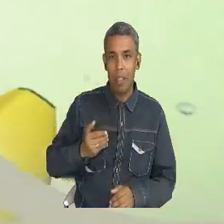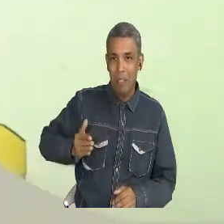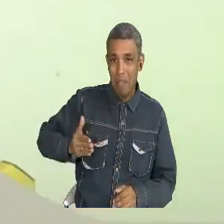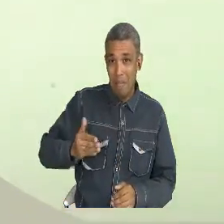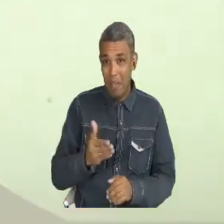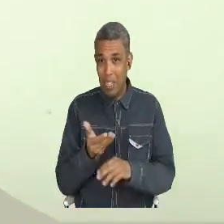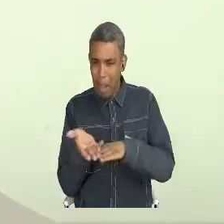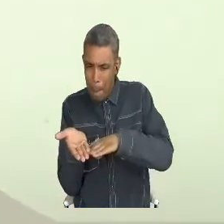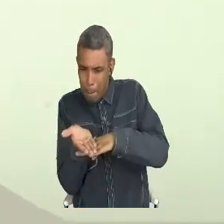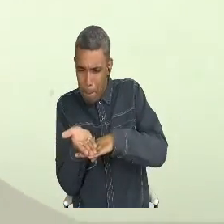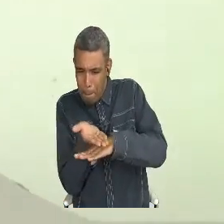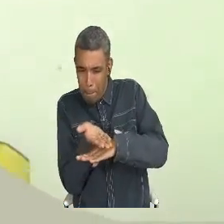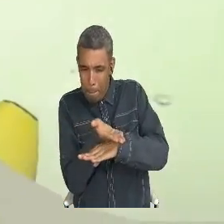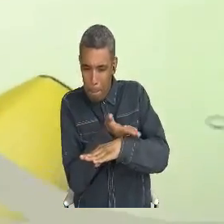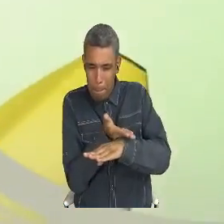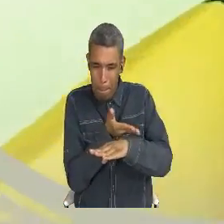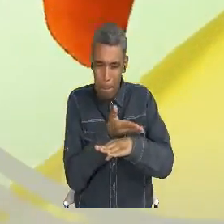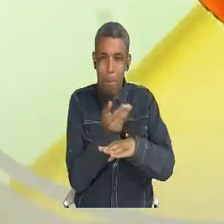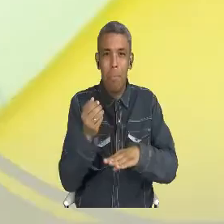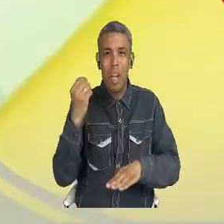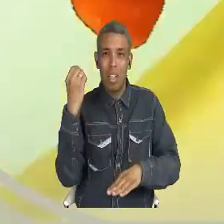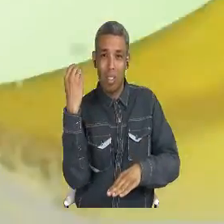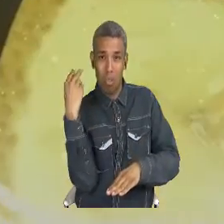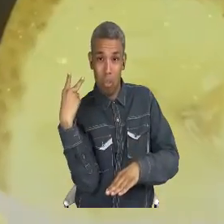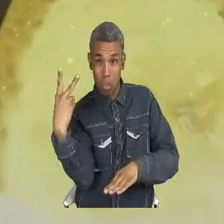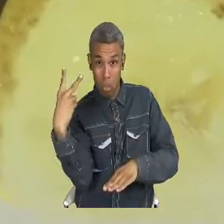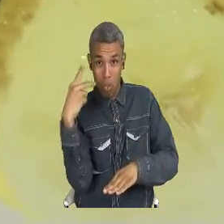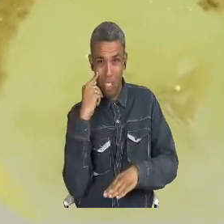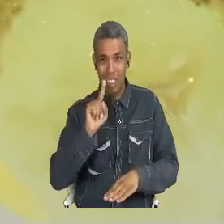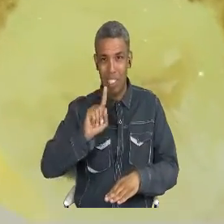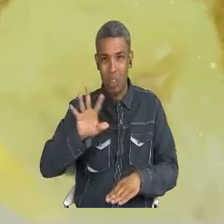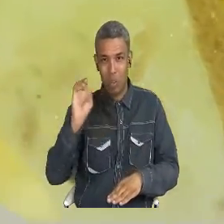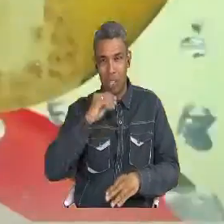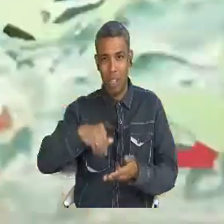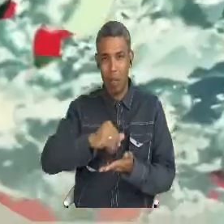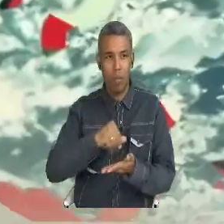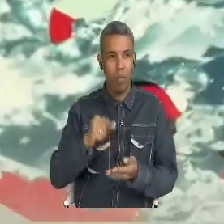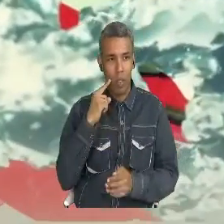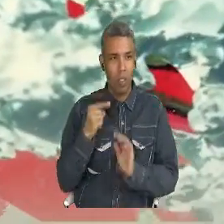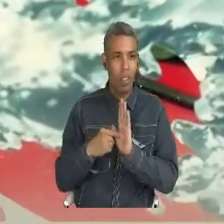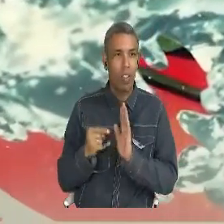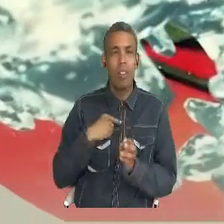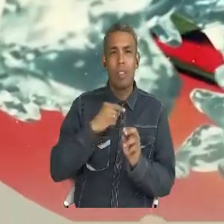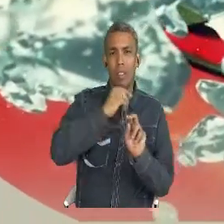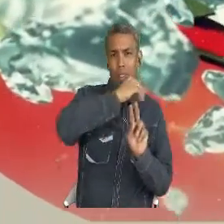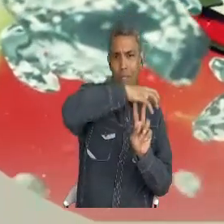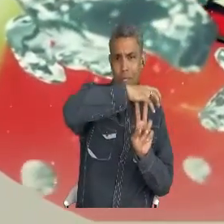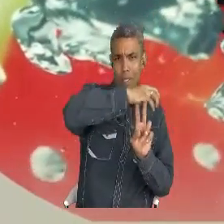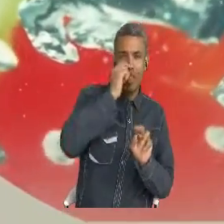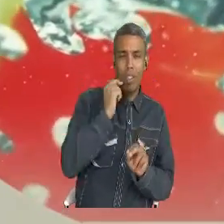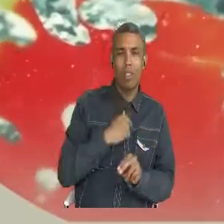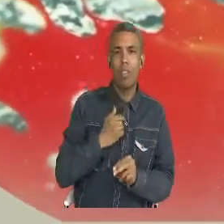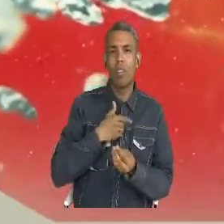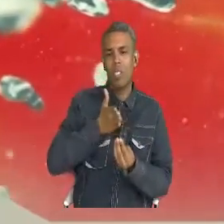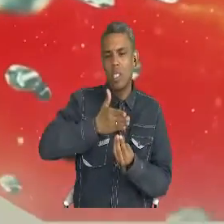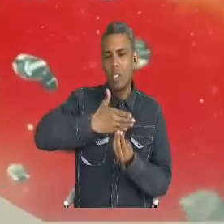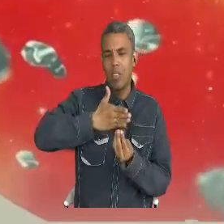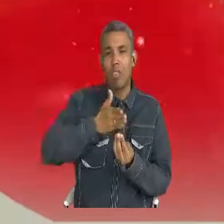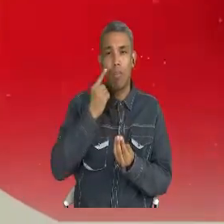de 150 gramos. Para el escabeche, 150 gramos de champiñón, media cebolla blanca,